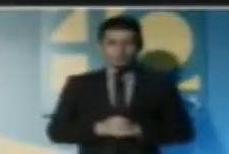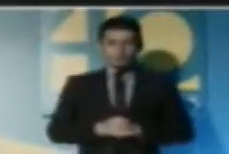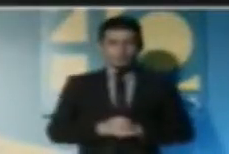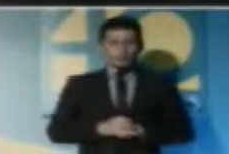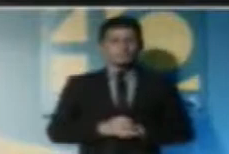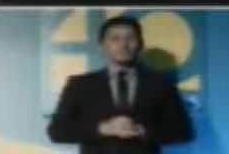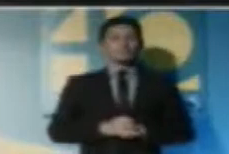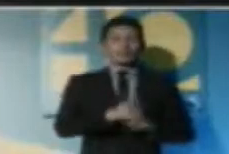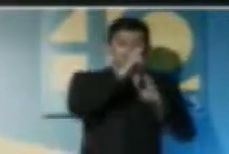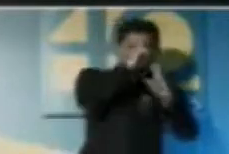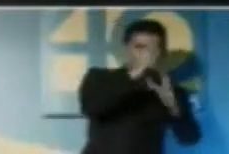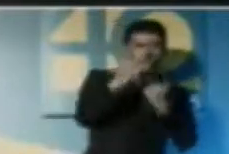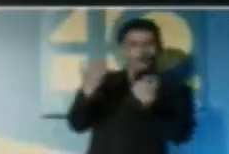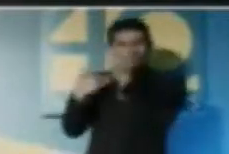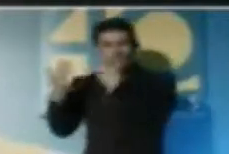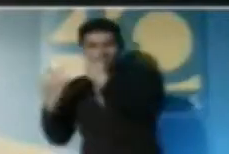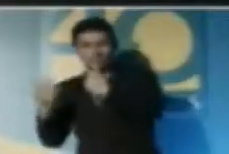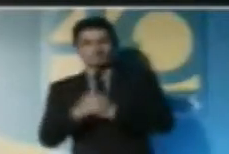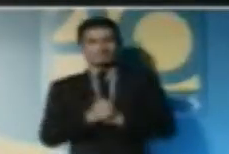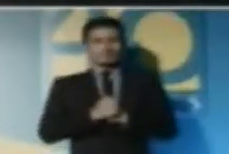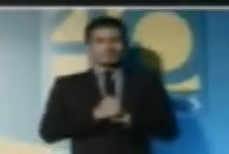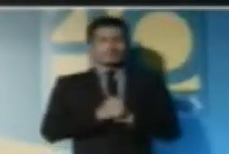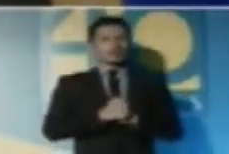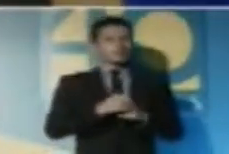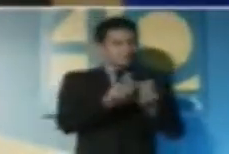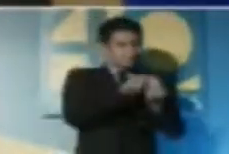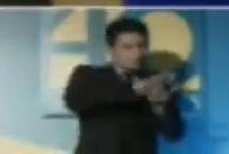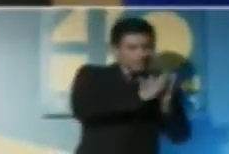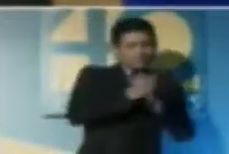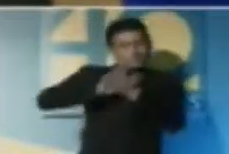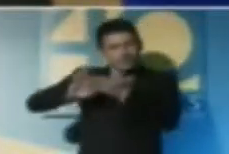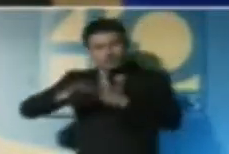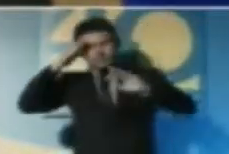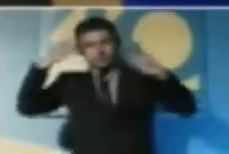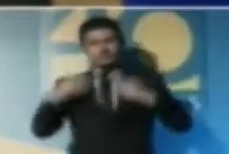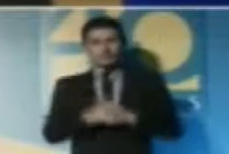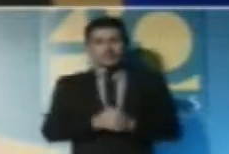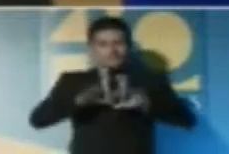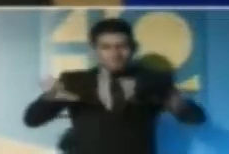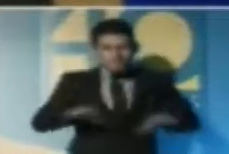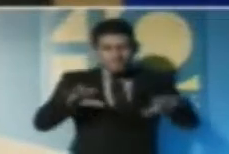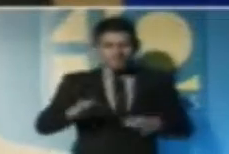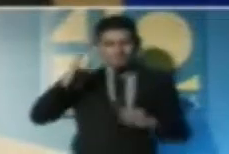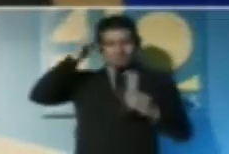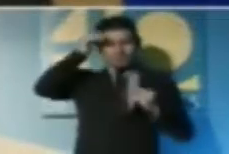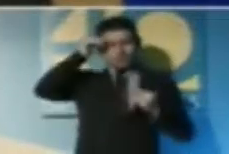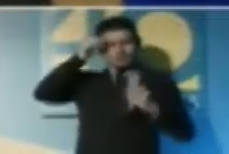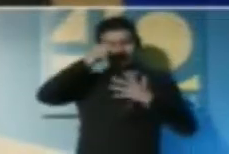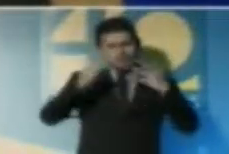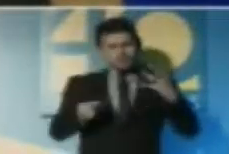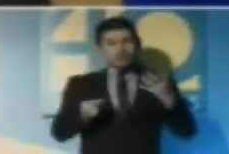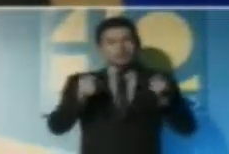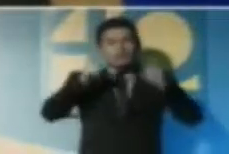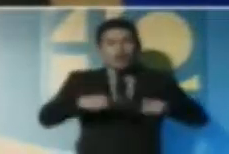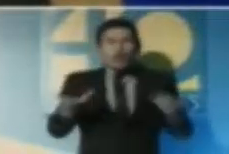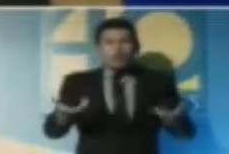Respeto y confianza, reconciliación y perdón, valores, sentimientos y acciones que se hallan en los fundamentos de la